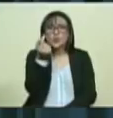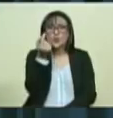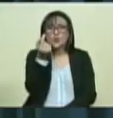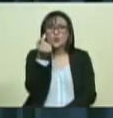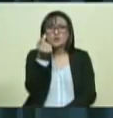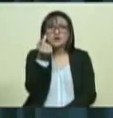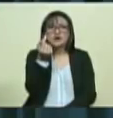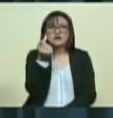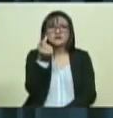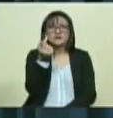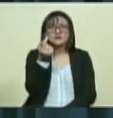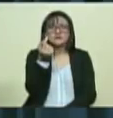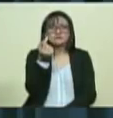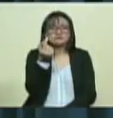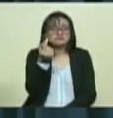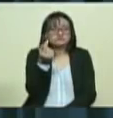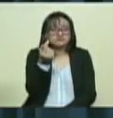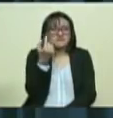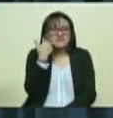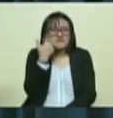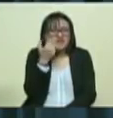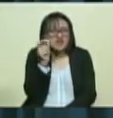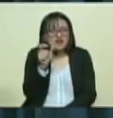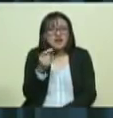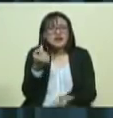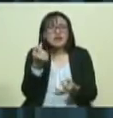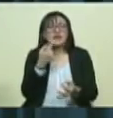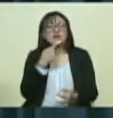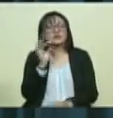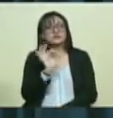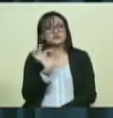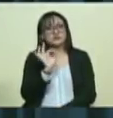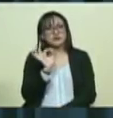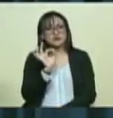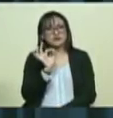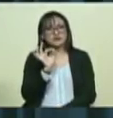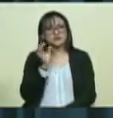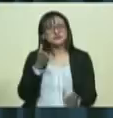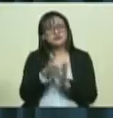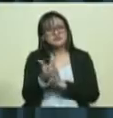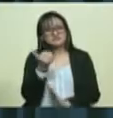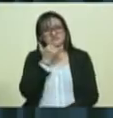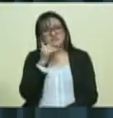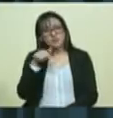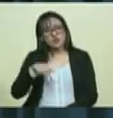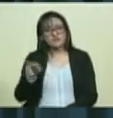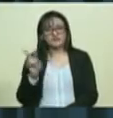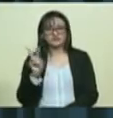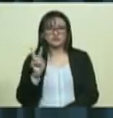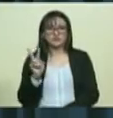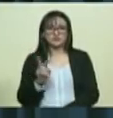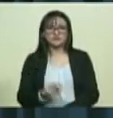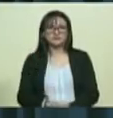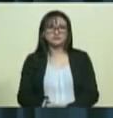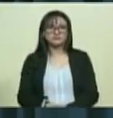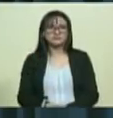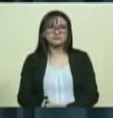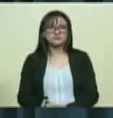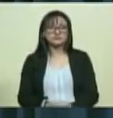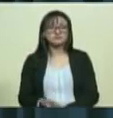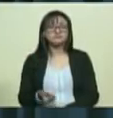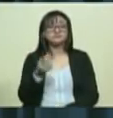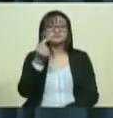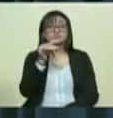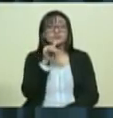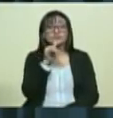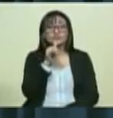mención ni siquiera marginal de lo que está ocurriendo en venezuela las únicas noticias que